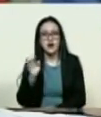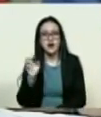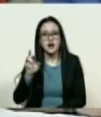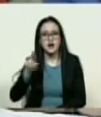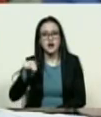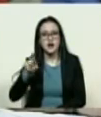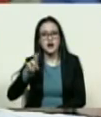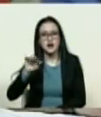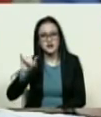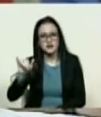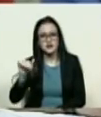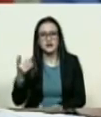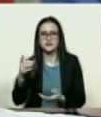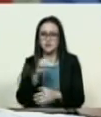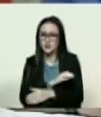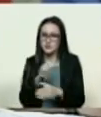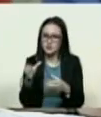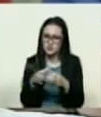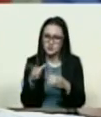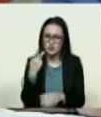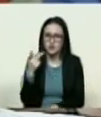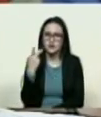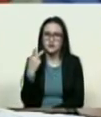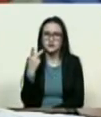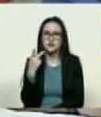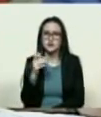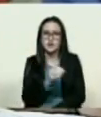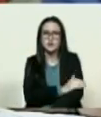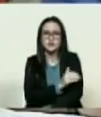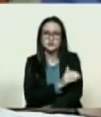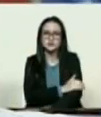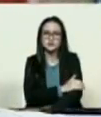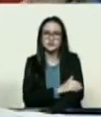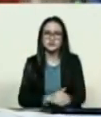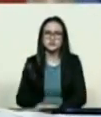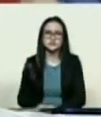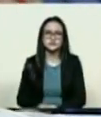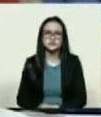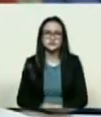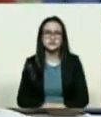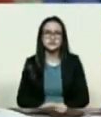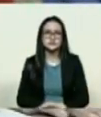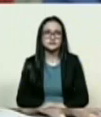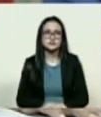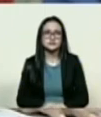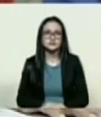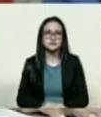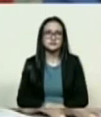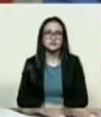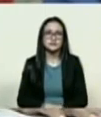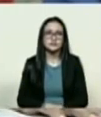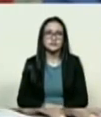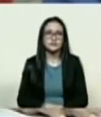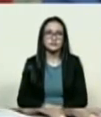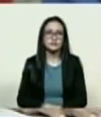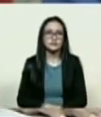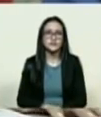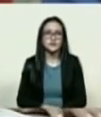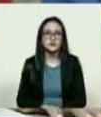a Leocenis García, lo escuché por ahí también, que es candidato, precandidato, un señor que trabaja creo en Globovisión,